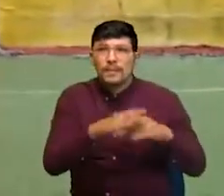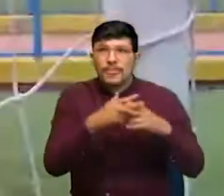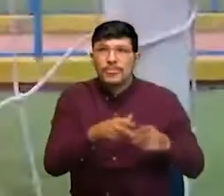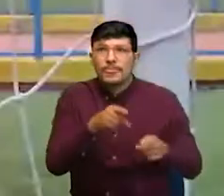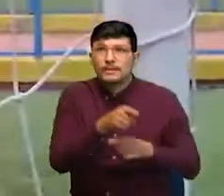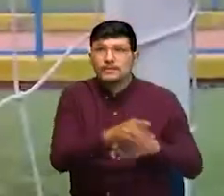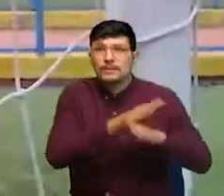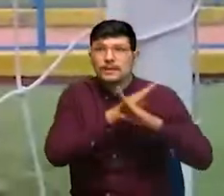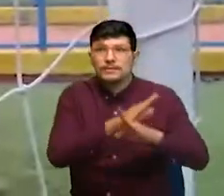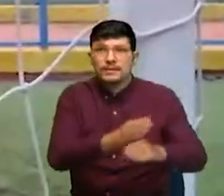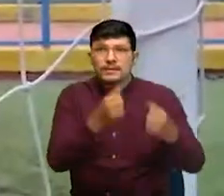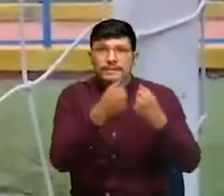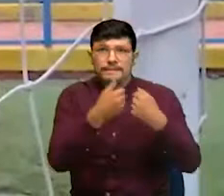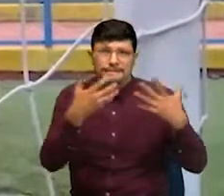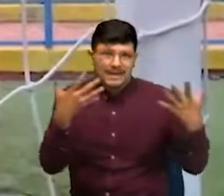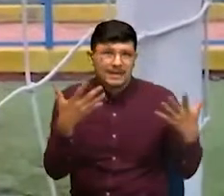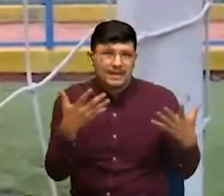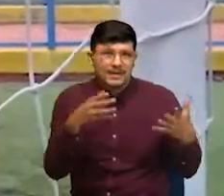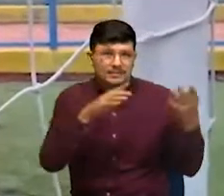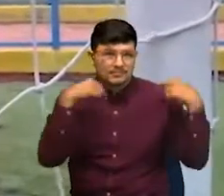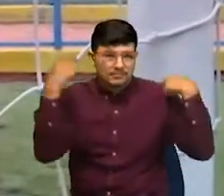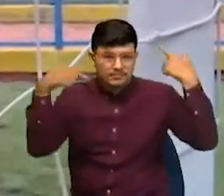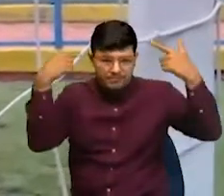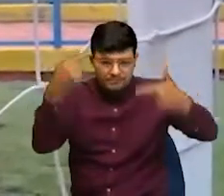este tipo de accidentes